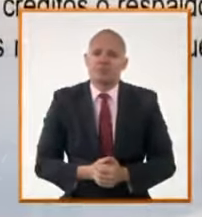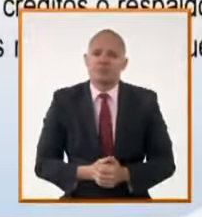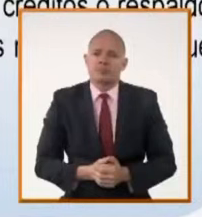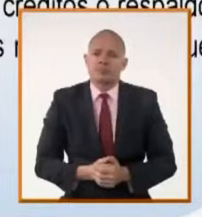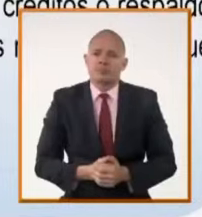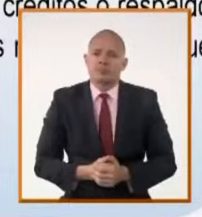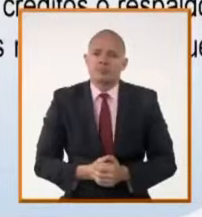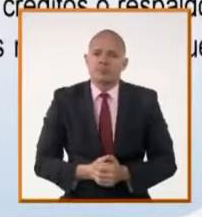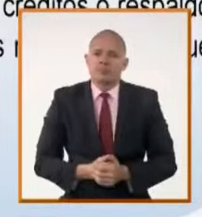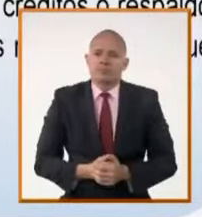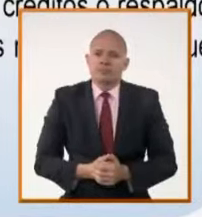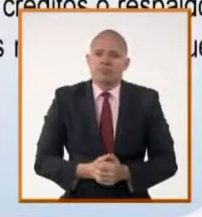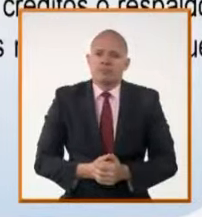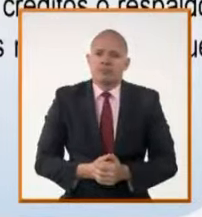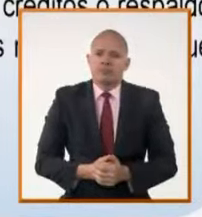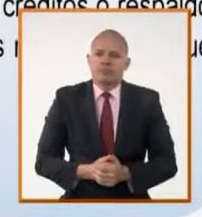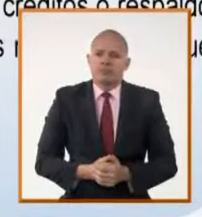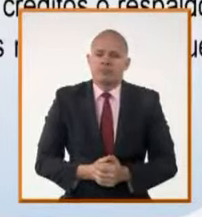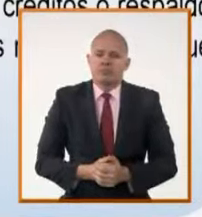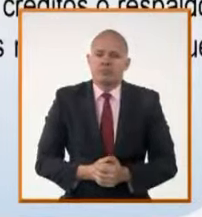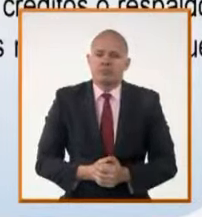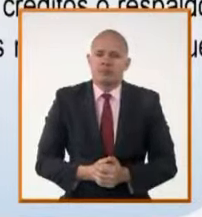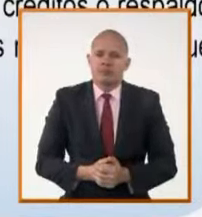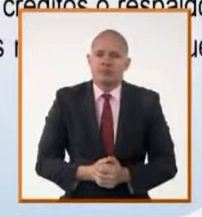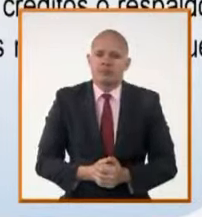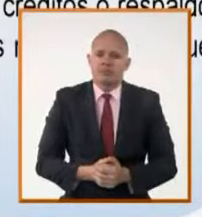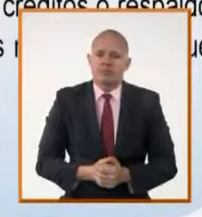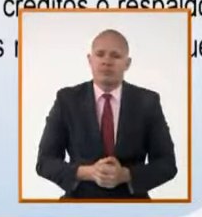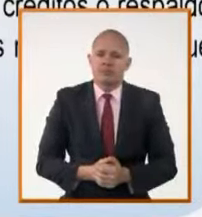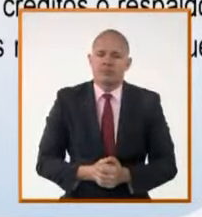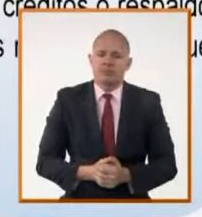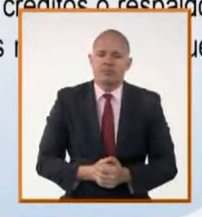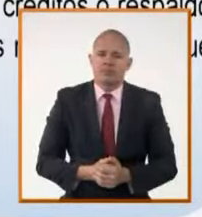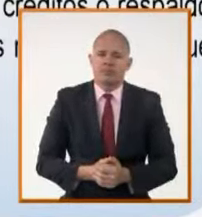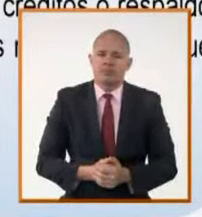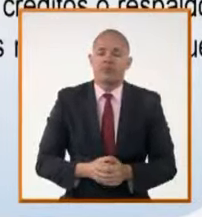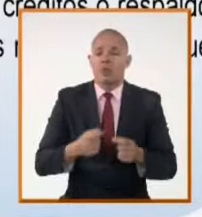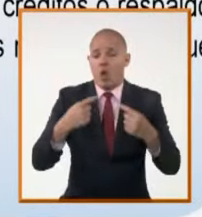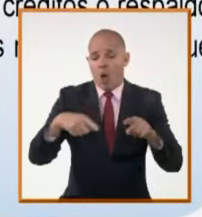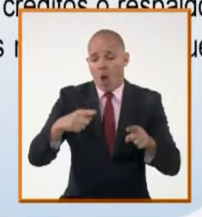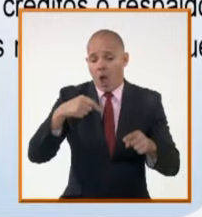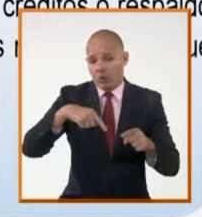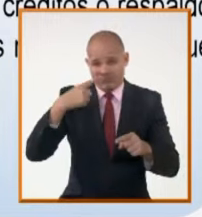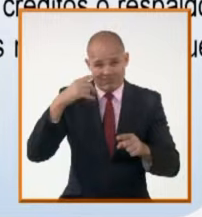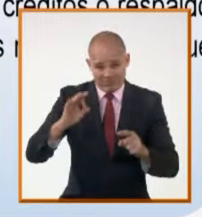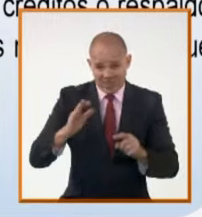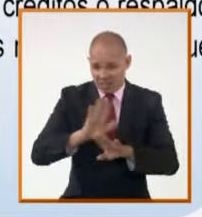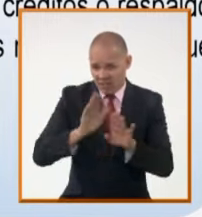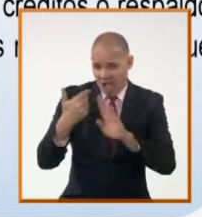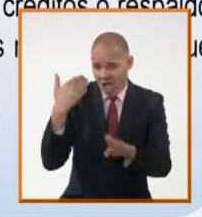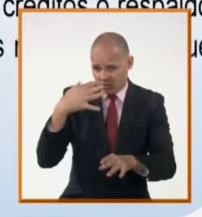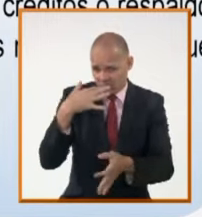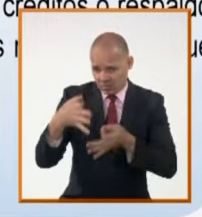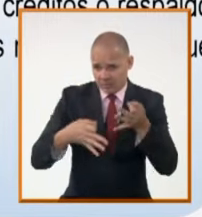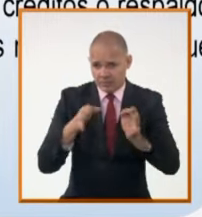perfeccionaremos las normas para el registro y determinación de las fichas de costo. Ya hablé de esto anteriormente,